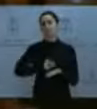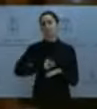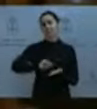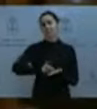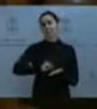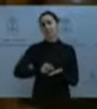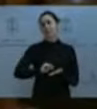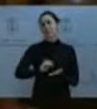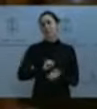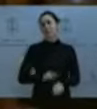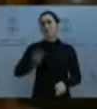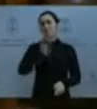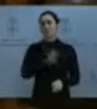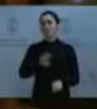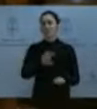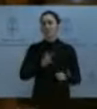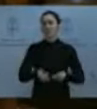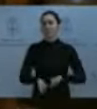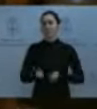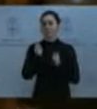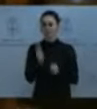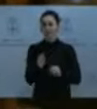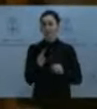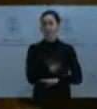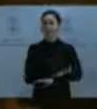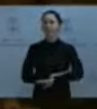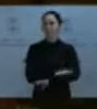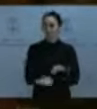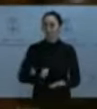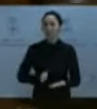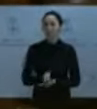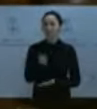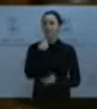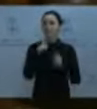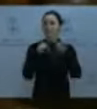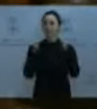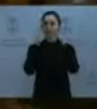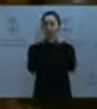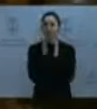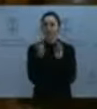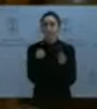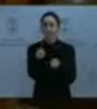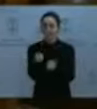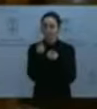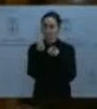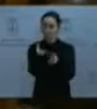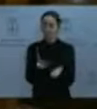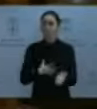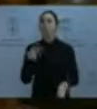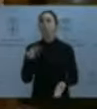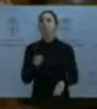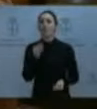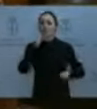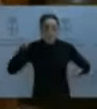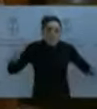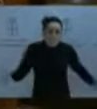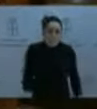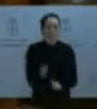además es asturiano, ha hecho unas declaraciones en las que dice que se puede mejorar la cuota de la merluza del año